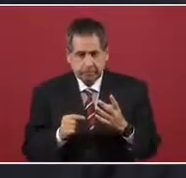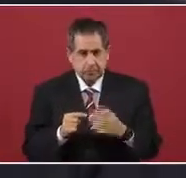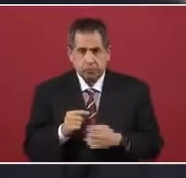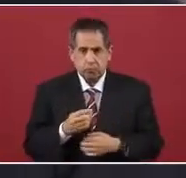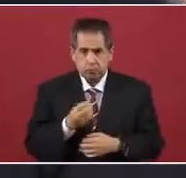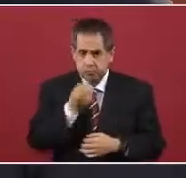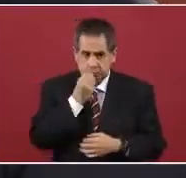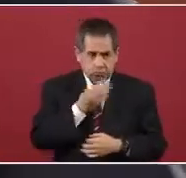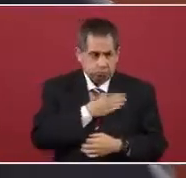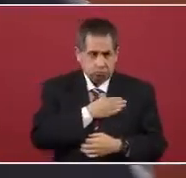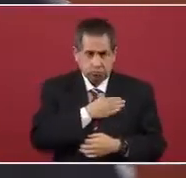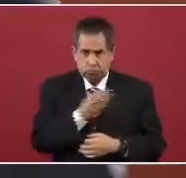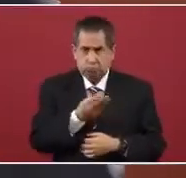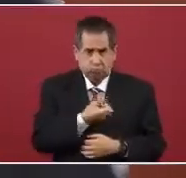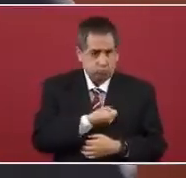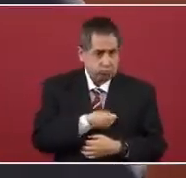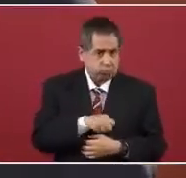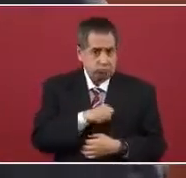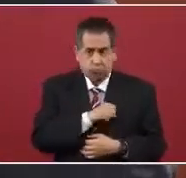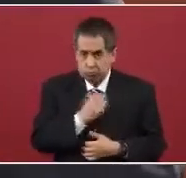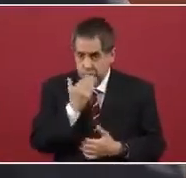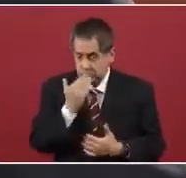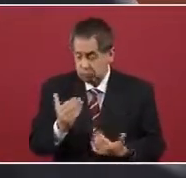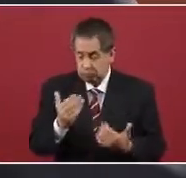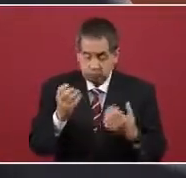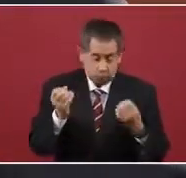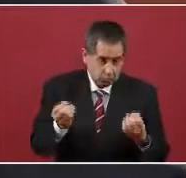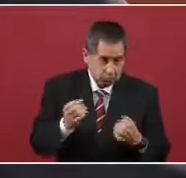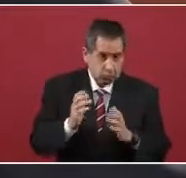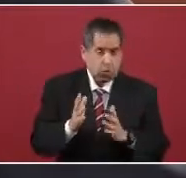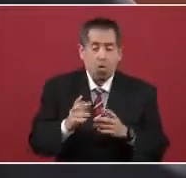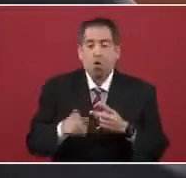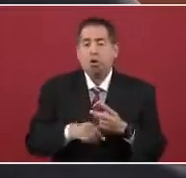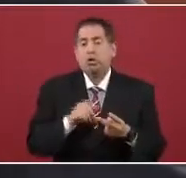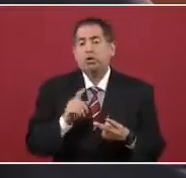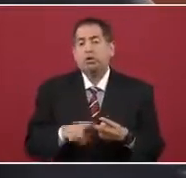nutritivos, si